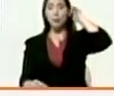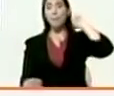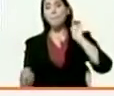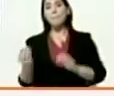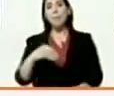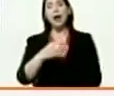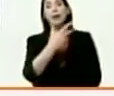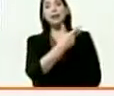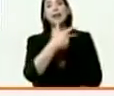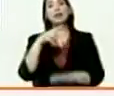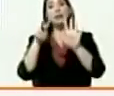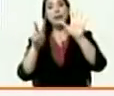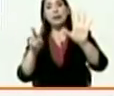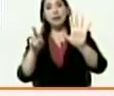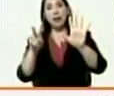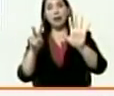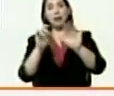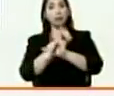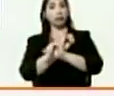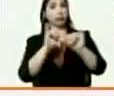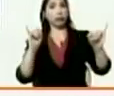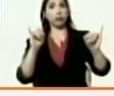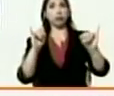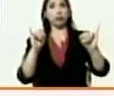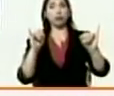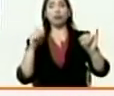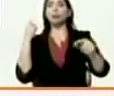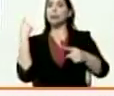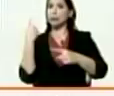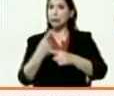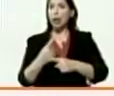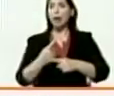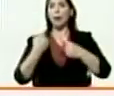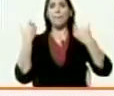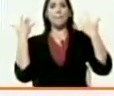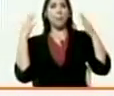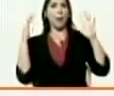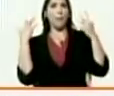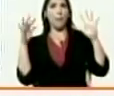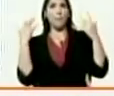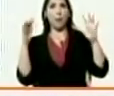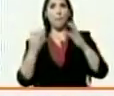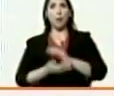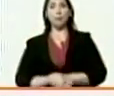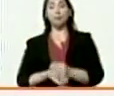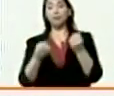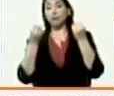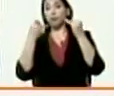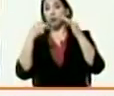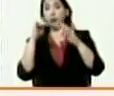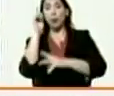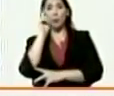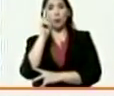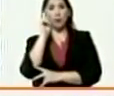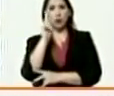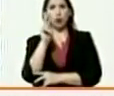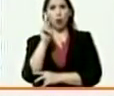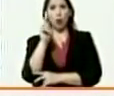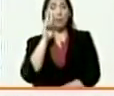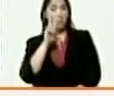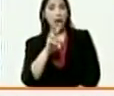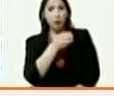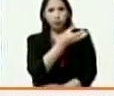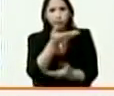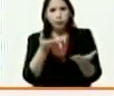a 37, eso merece un aplauso. La cantidad de docentes, vean ustedes lo